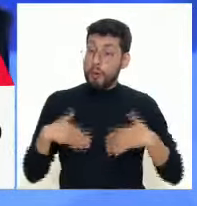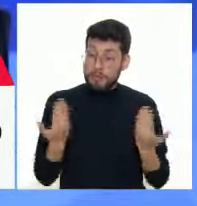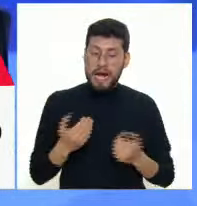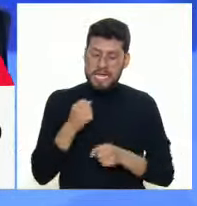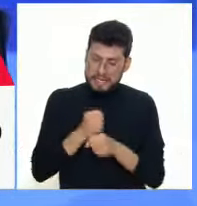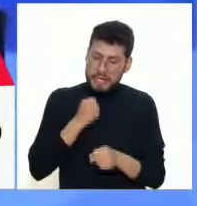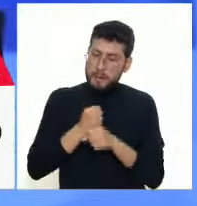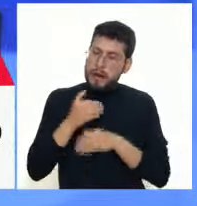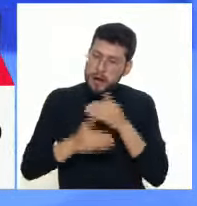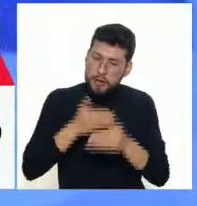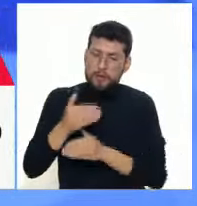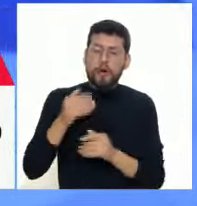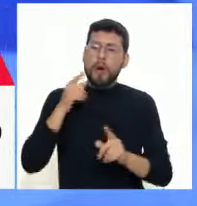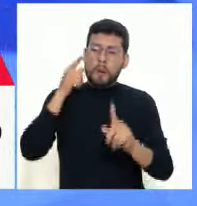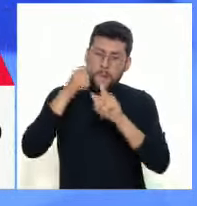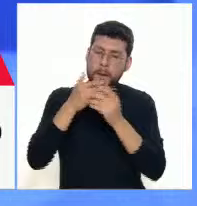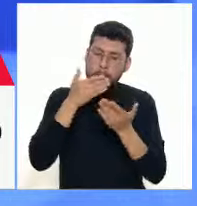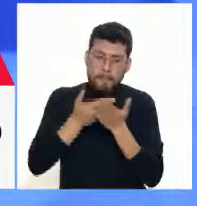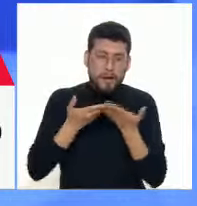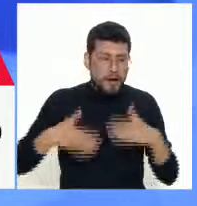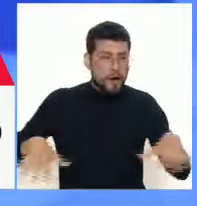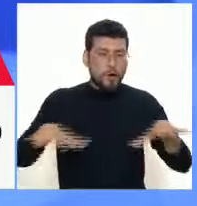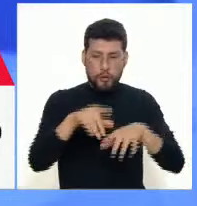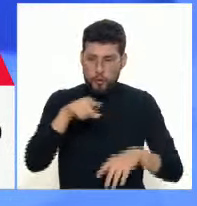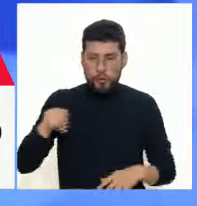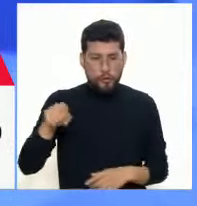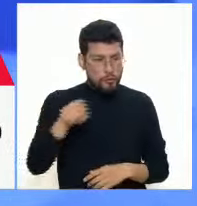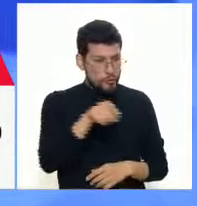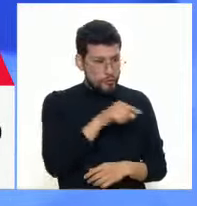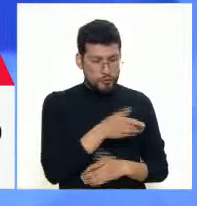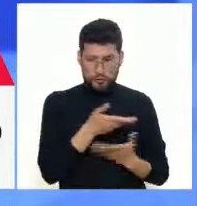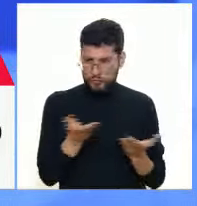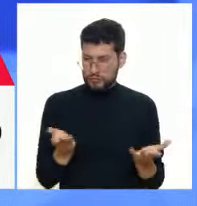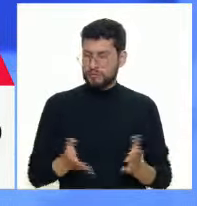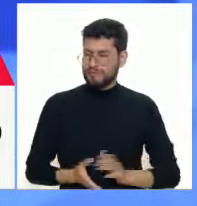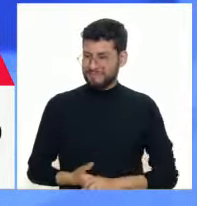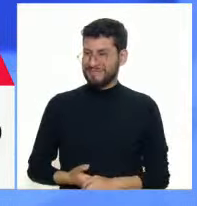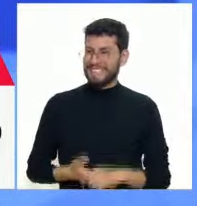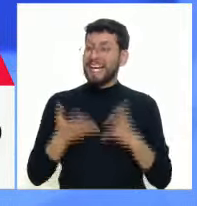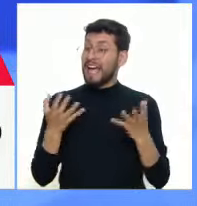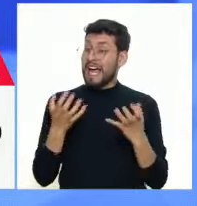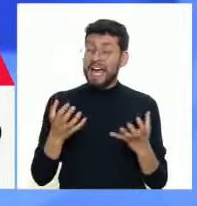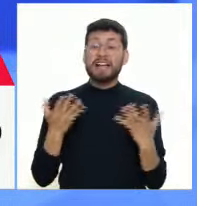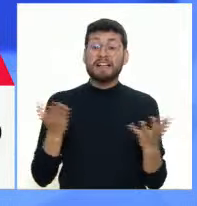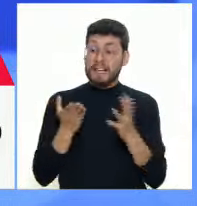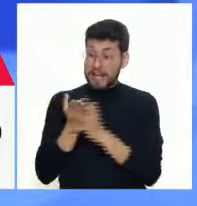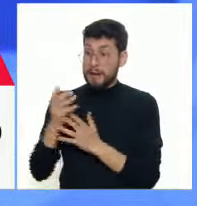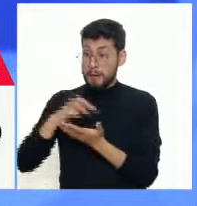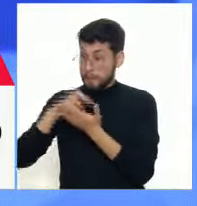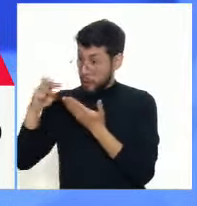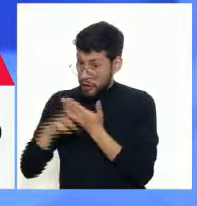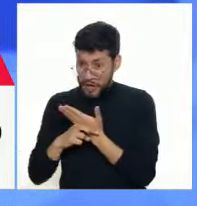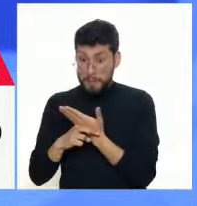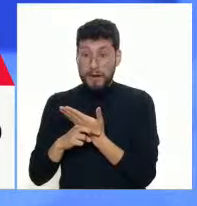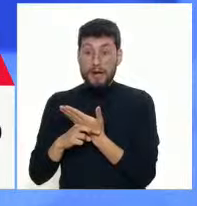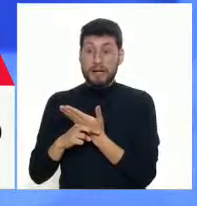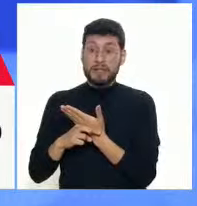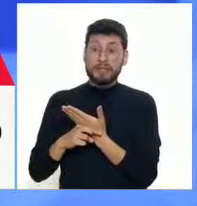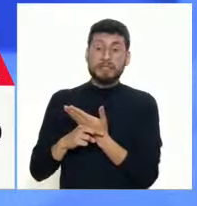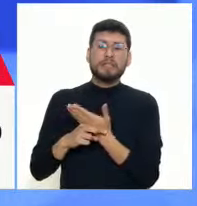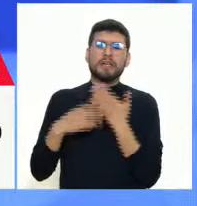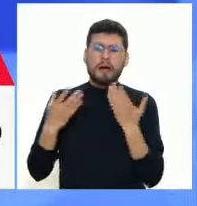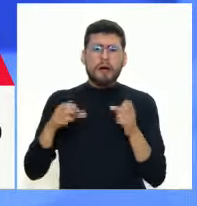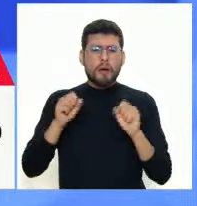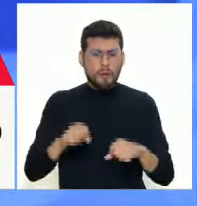seguir trabajando en beneficio de cada uno de ustedes. Queremos a través de estos programas